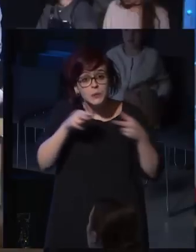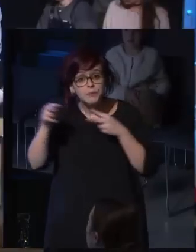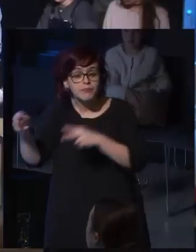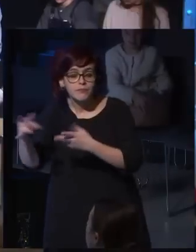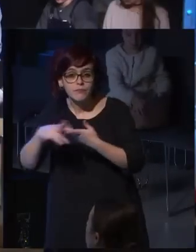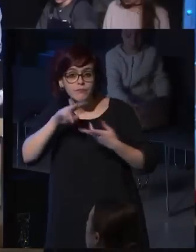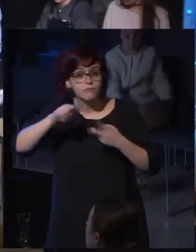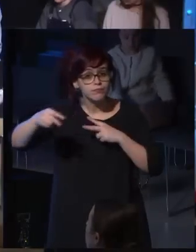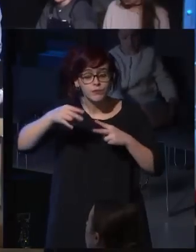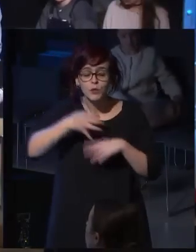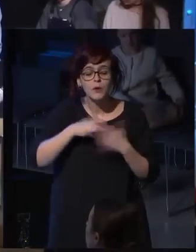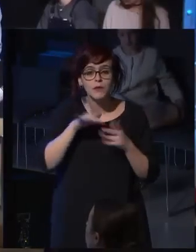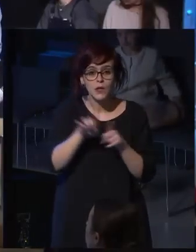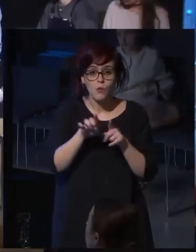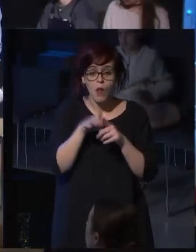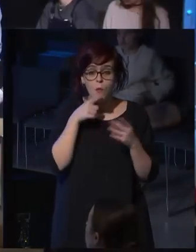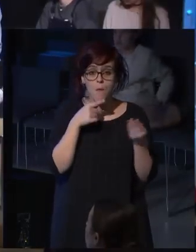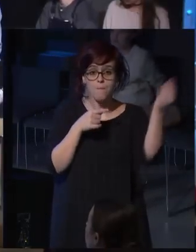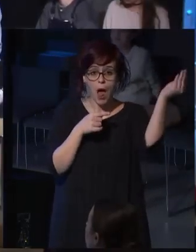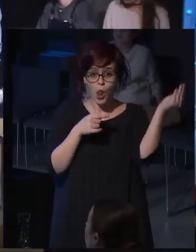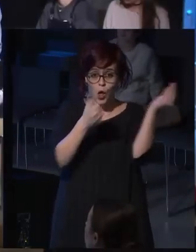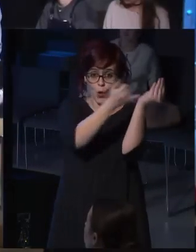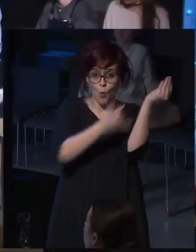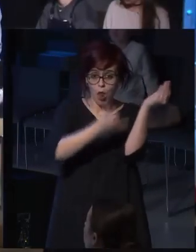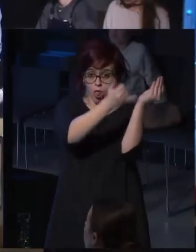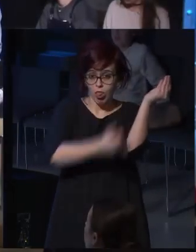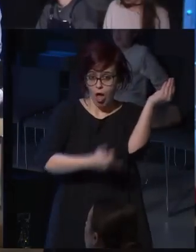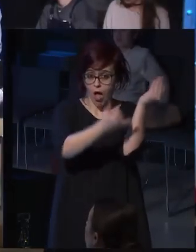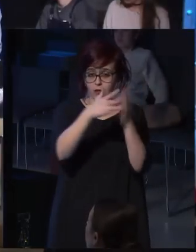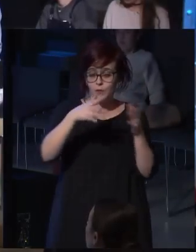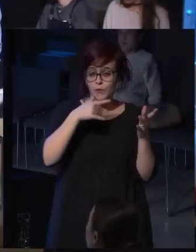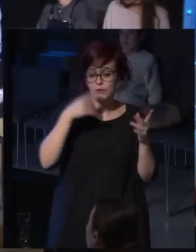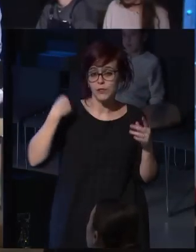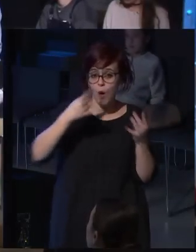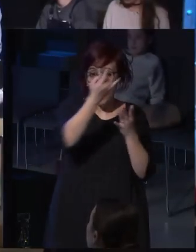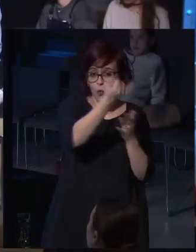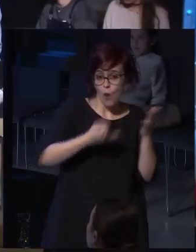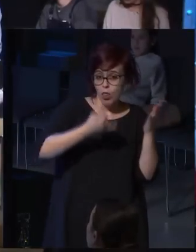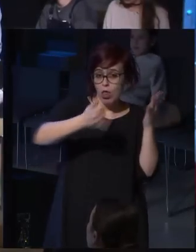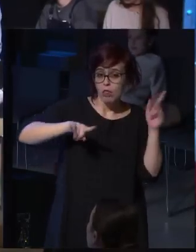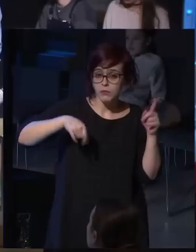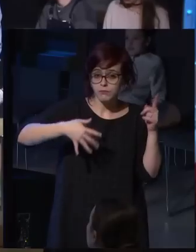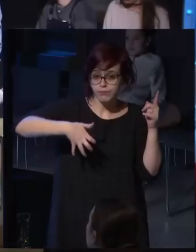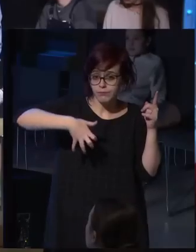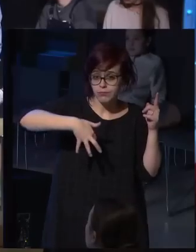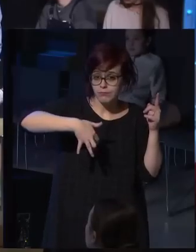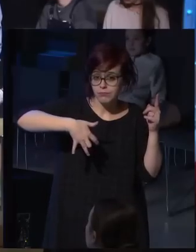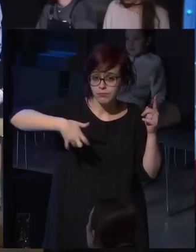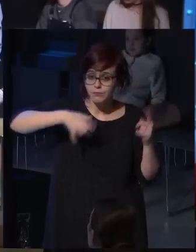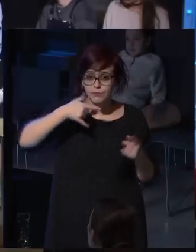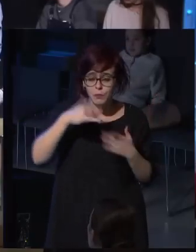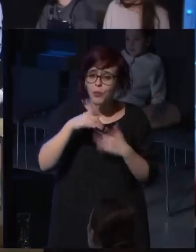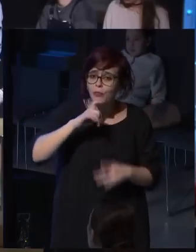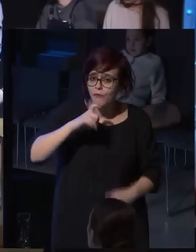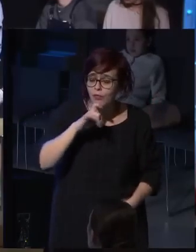estás tocando unas cuerdas sobre un palo a partir de determinados códigos y que al final sale algo de ahí. Sí, para mí